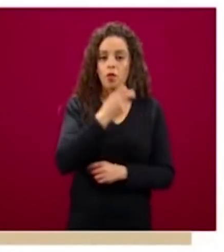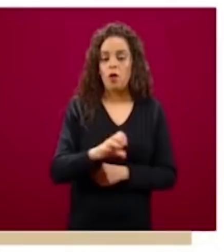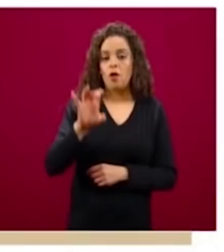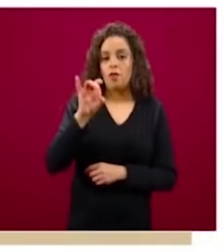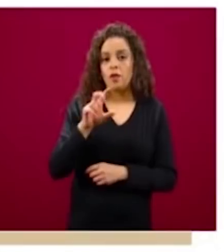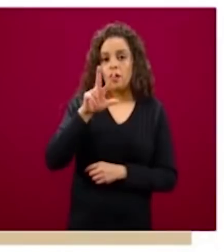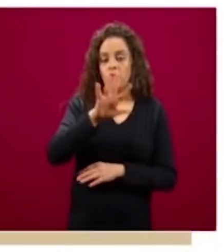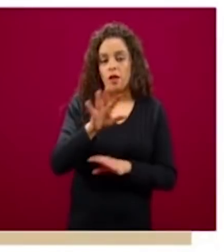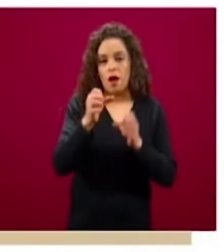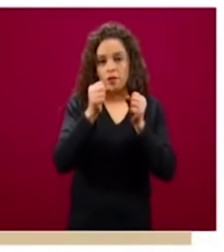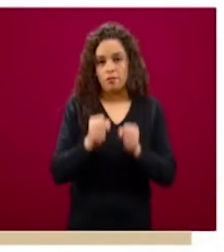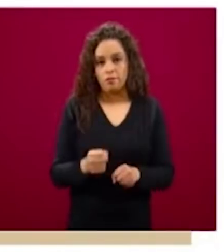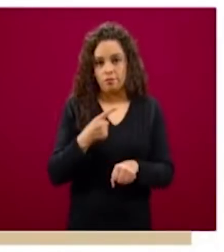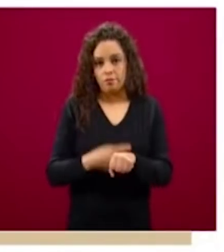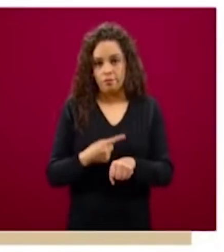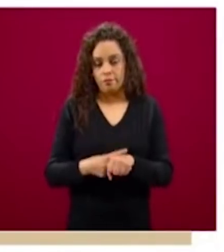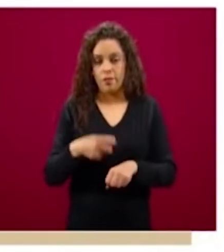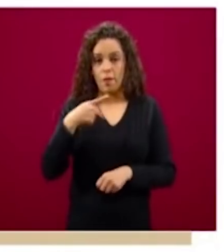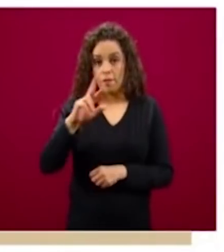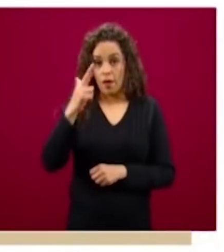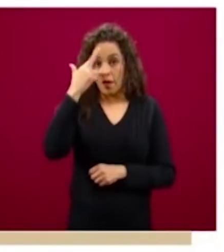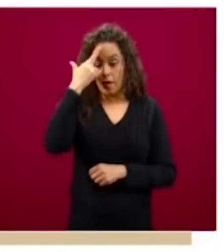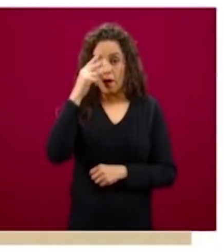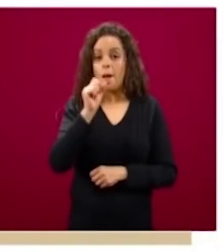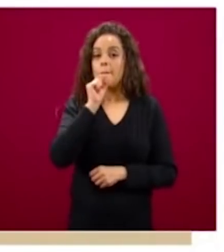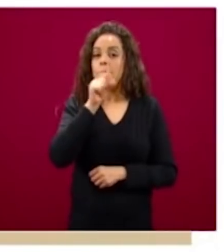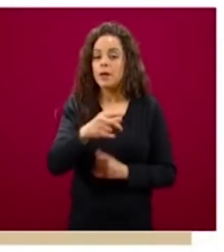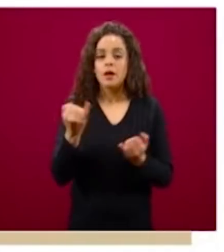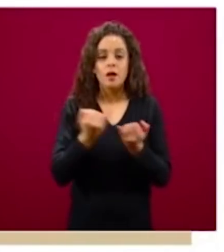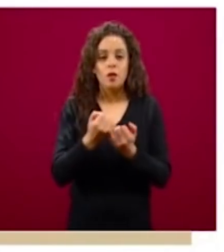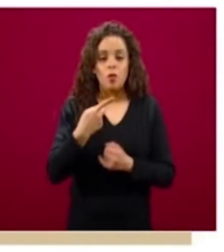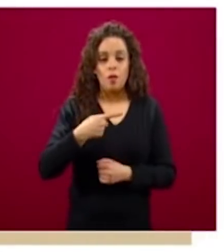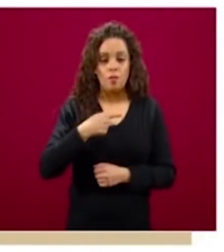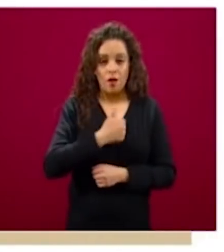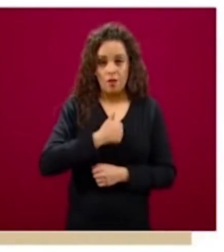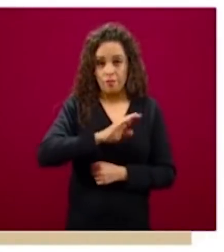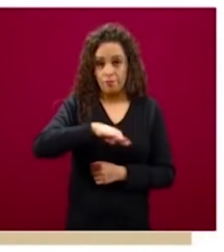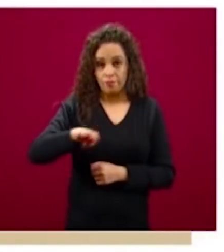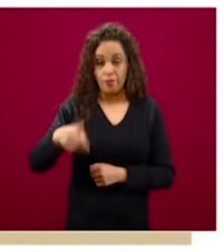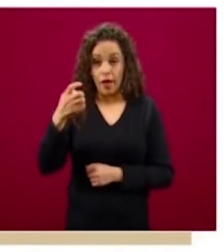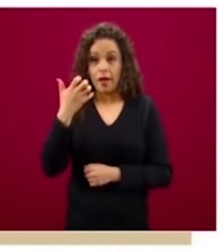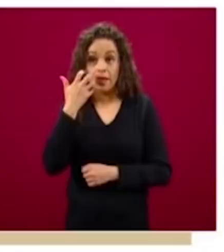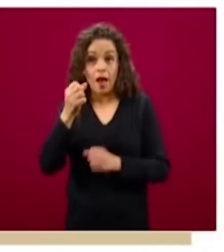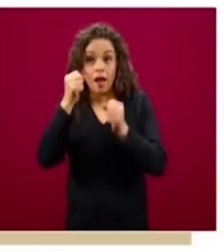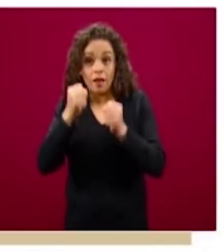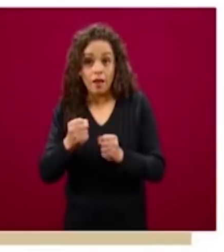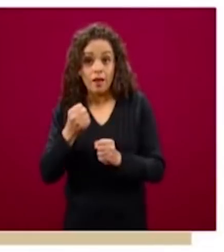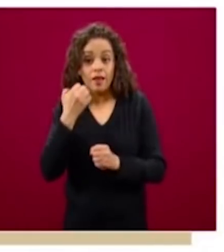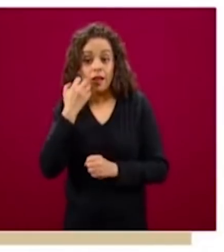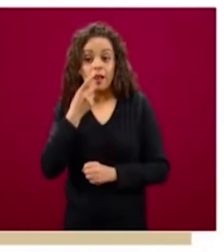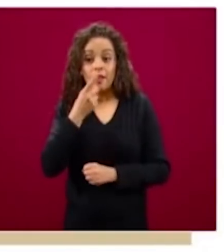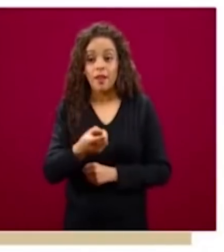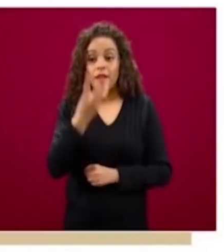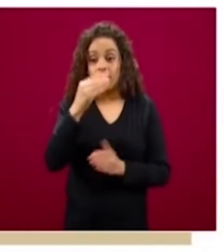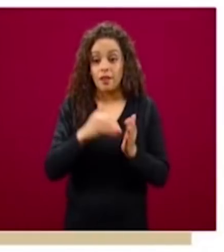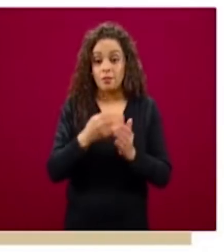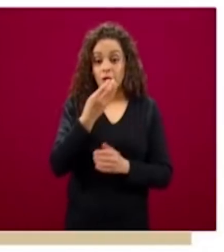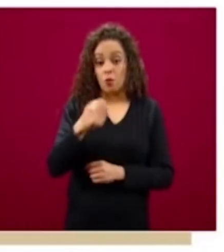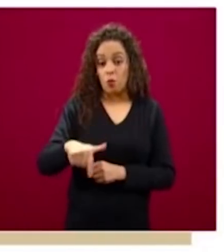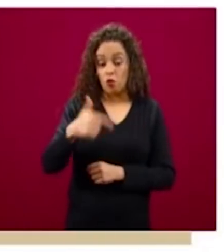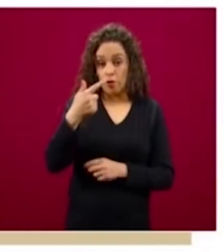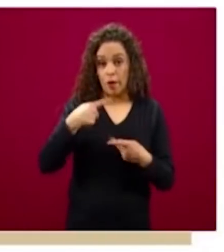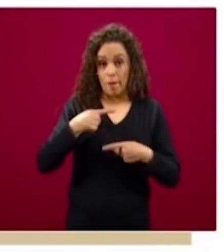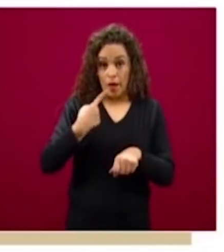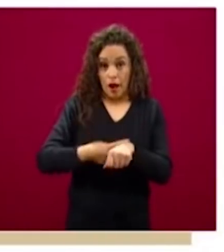101.238, pero recordando que al igual que en las defunciones, no quiere decir que estas 3.912 personas se enfermaron en las